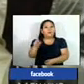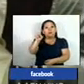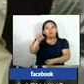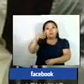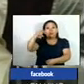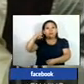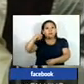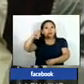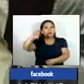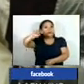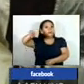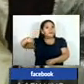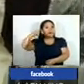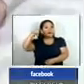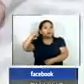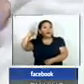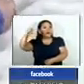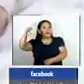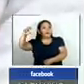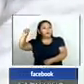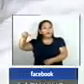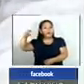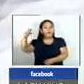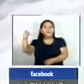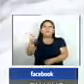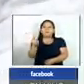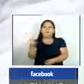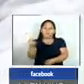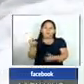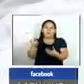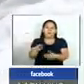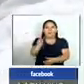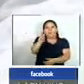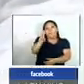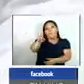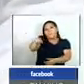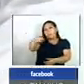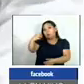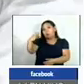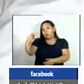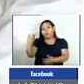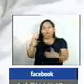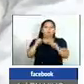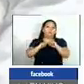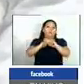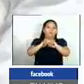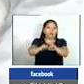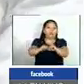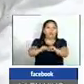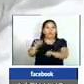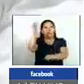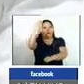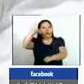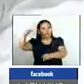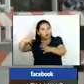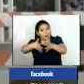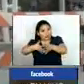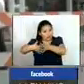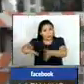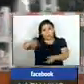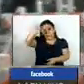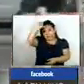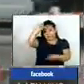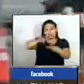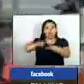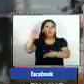100 millones y más de 2.1 millones de personas han perdido la vida. Junto con Estados Unidos, India,